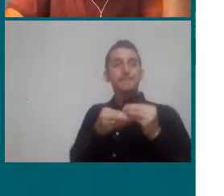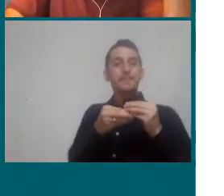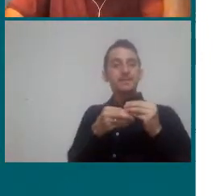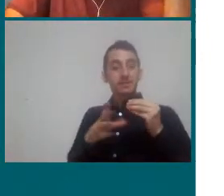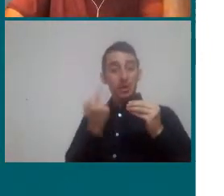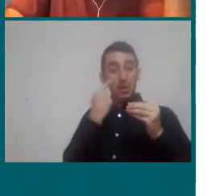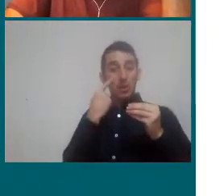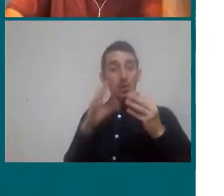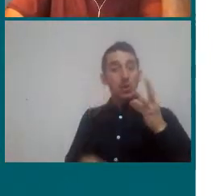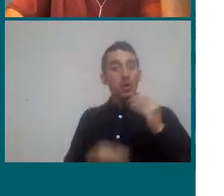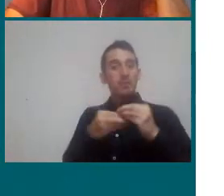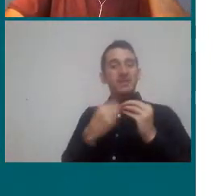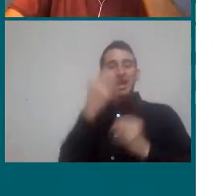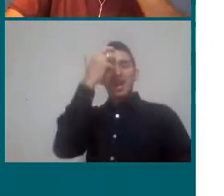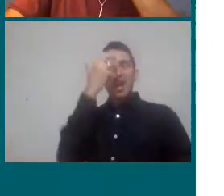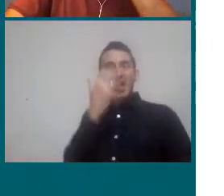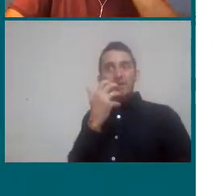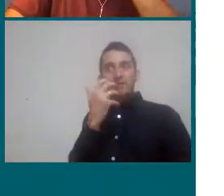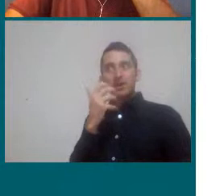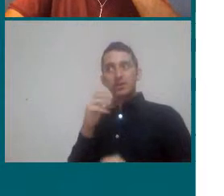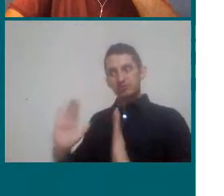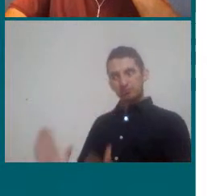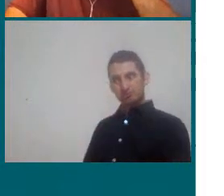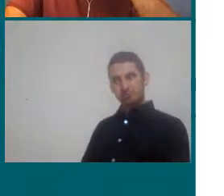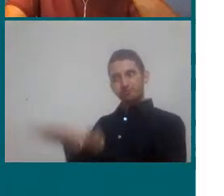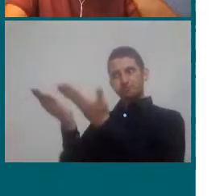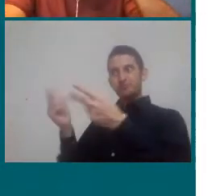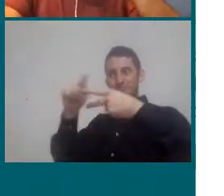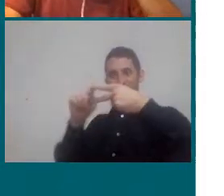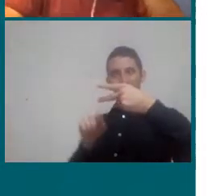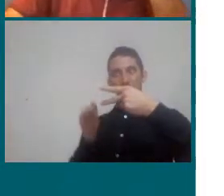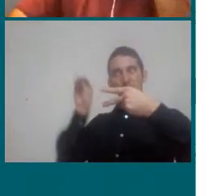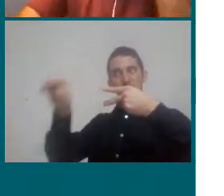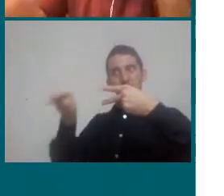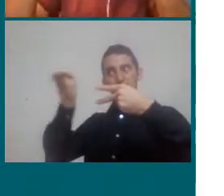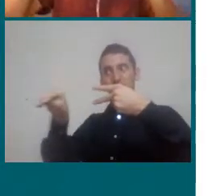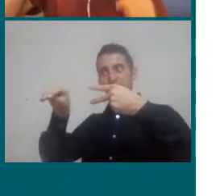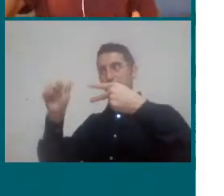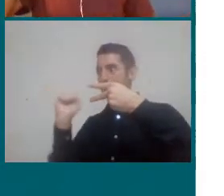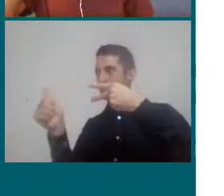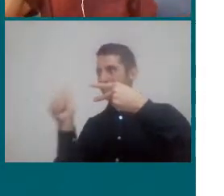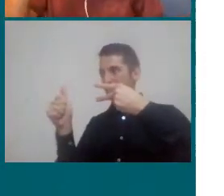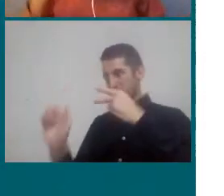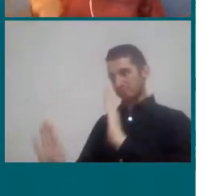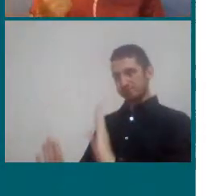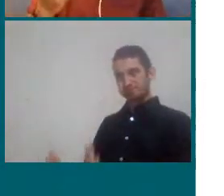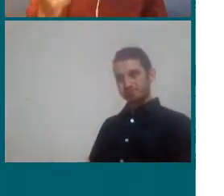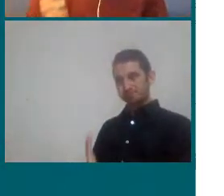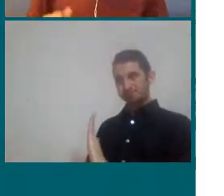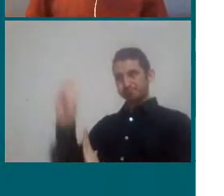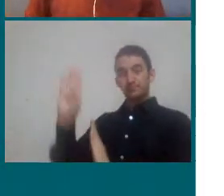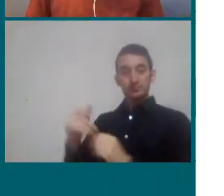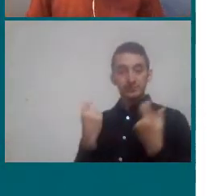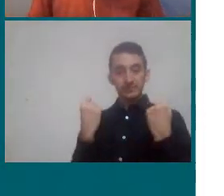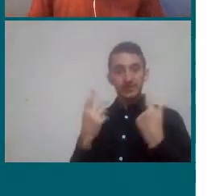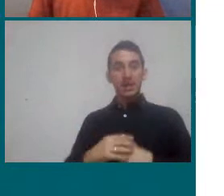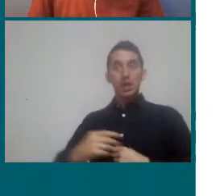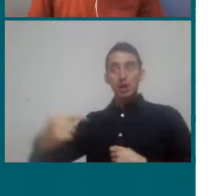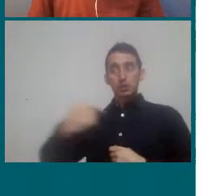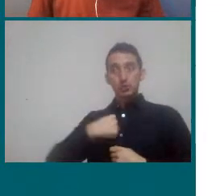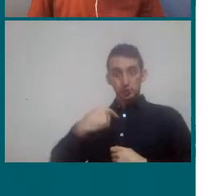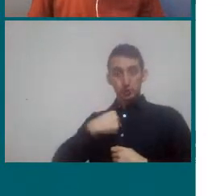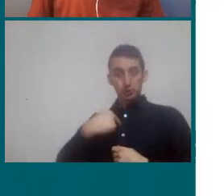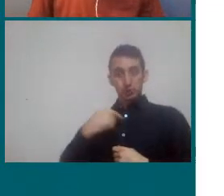quitar, es esta evaluación de carácter formativo o formador. Es decir, que cuando yo juego con mis alumnos un